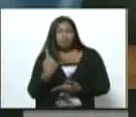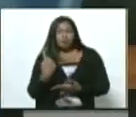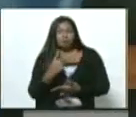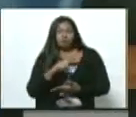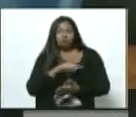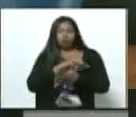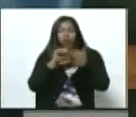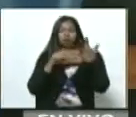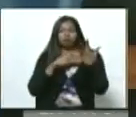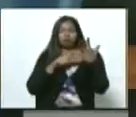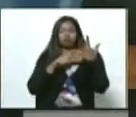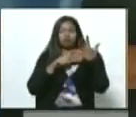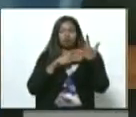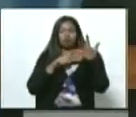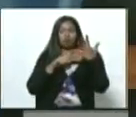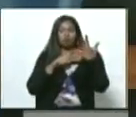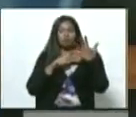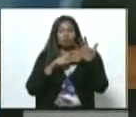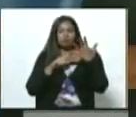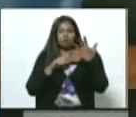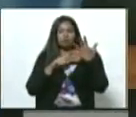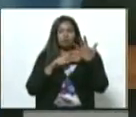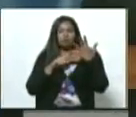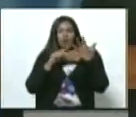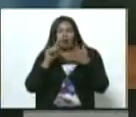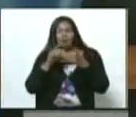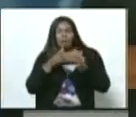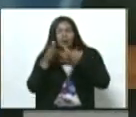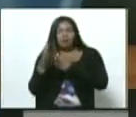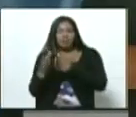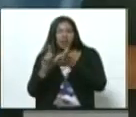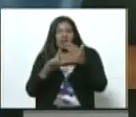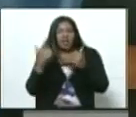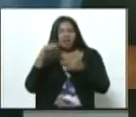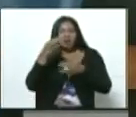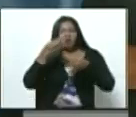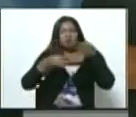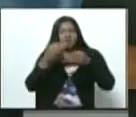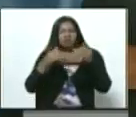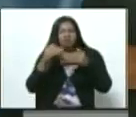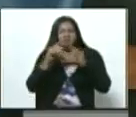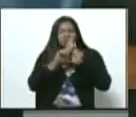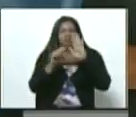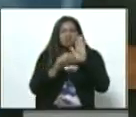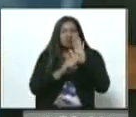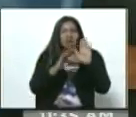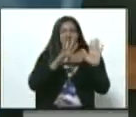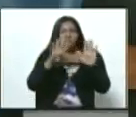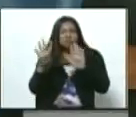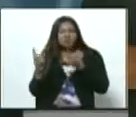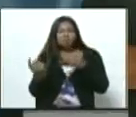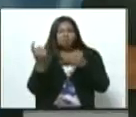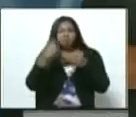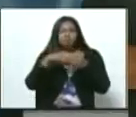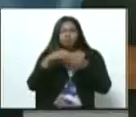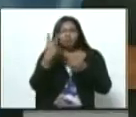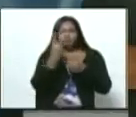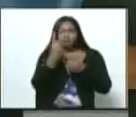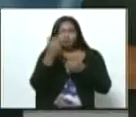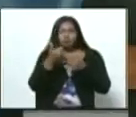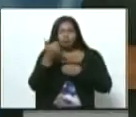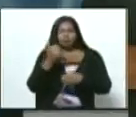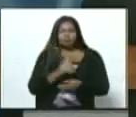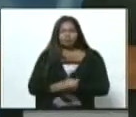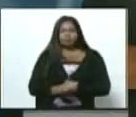5. Aparte del Ejecutivo, Legislativo y Judicial, la Constitución del 99 agrega